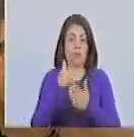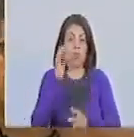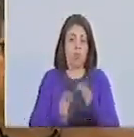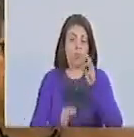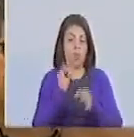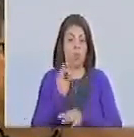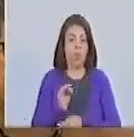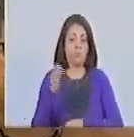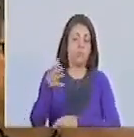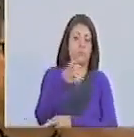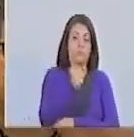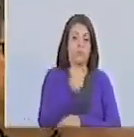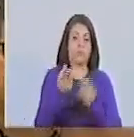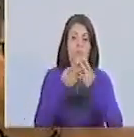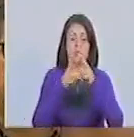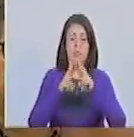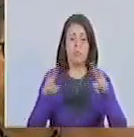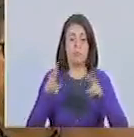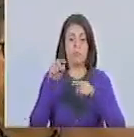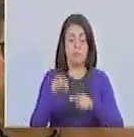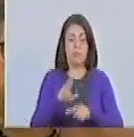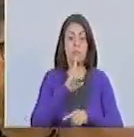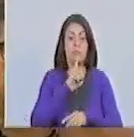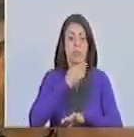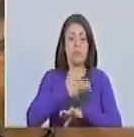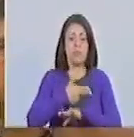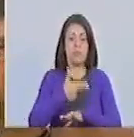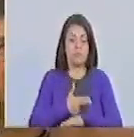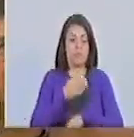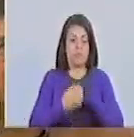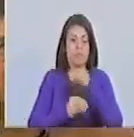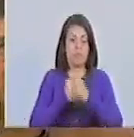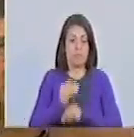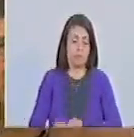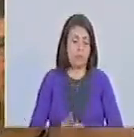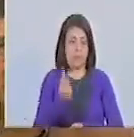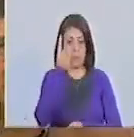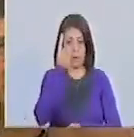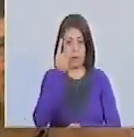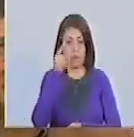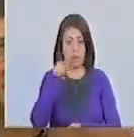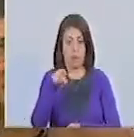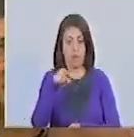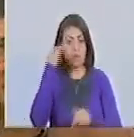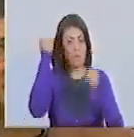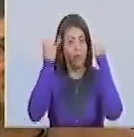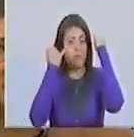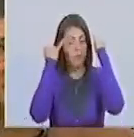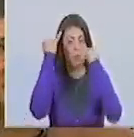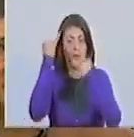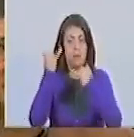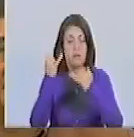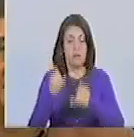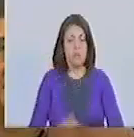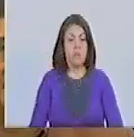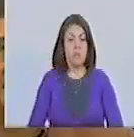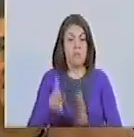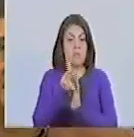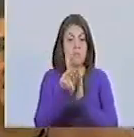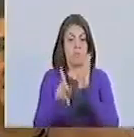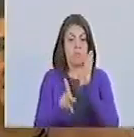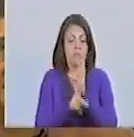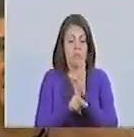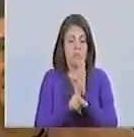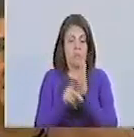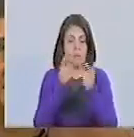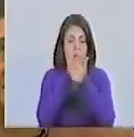justicia se logre la paz en Honduras y que prevalezca los ideales y los principios